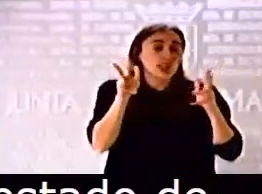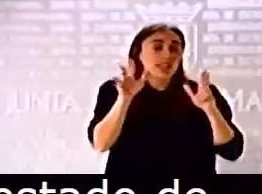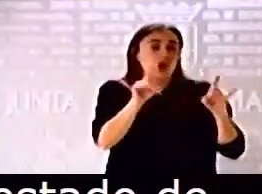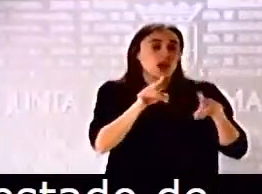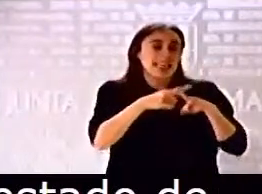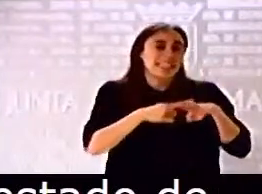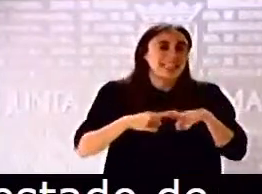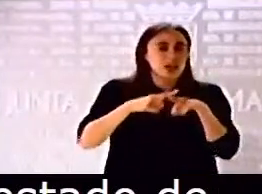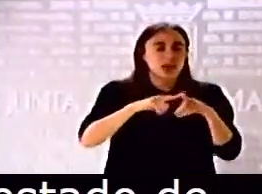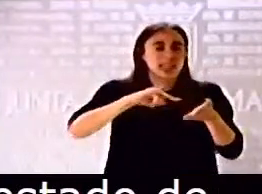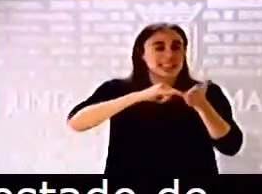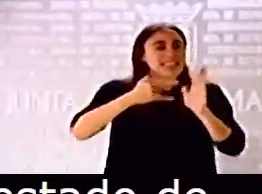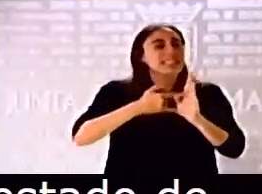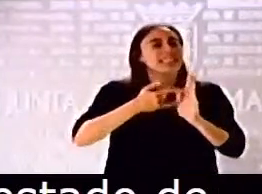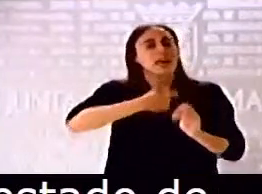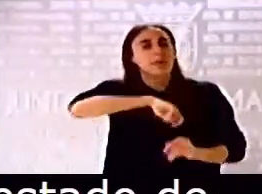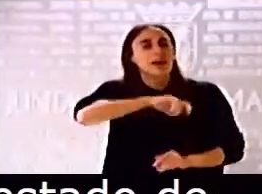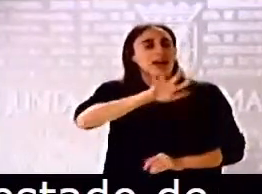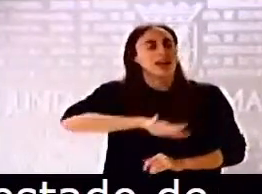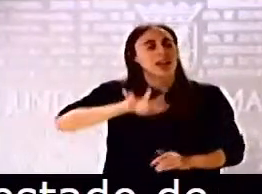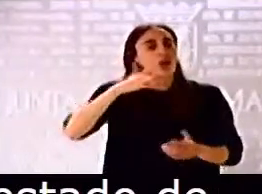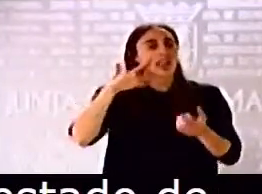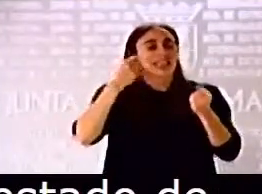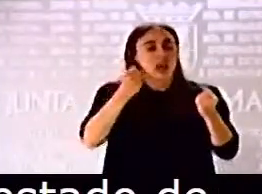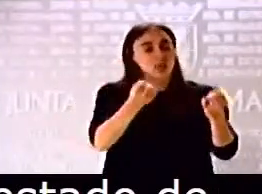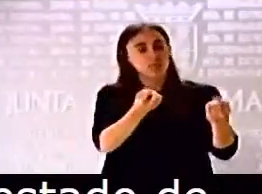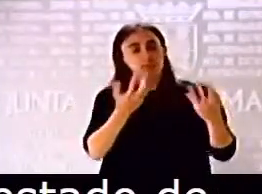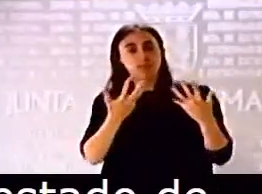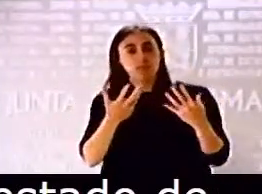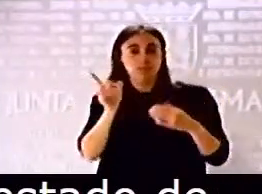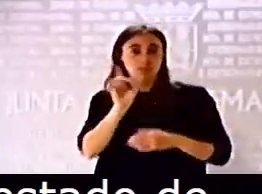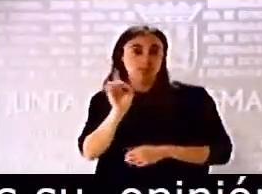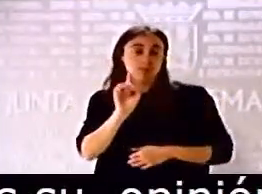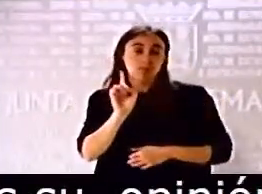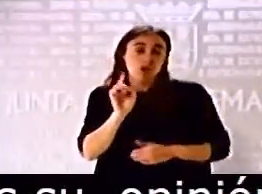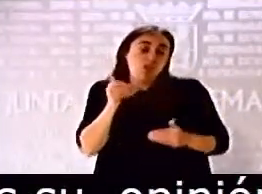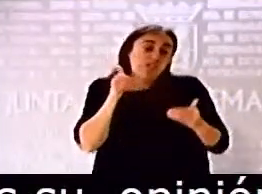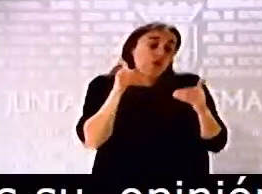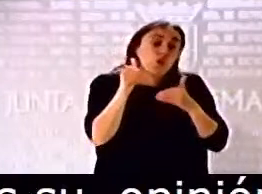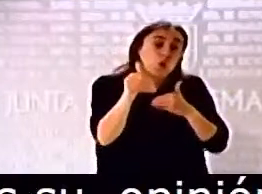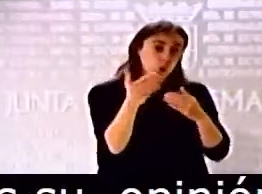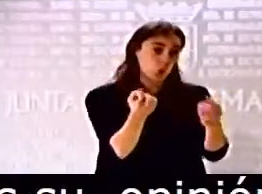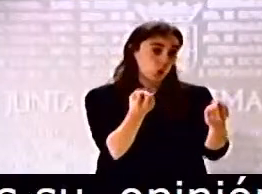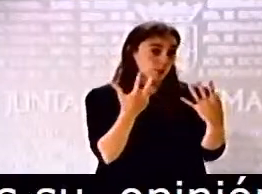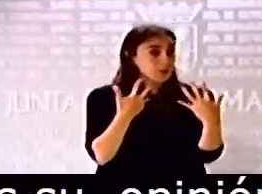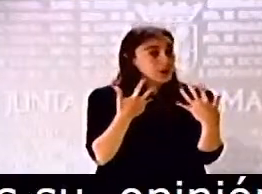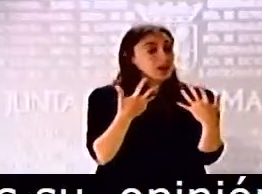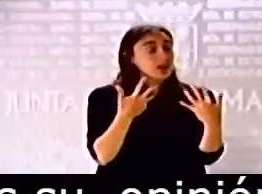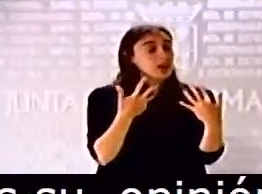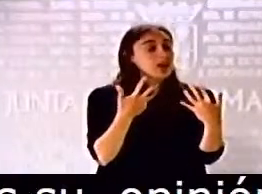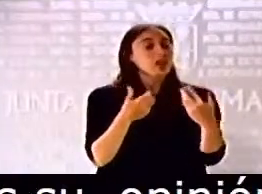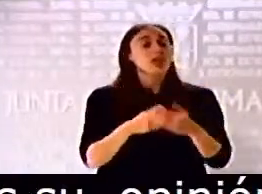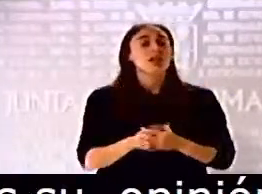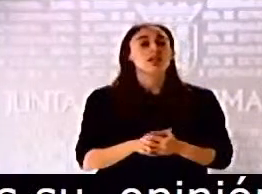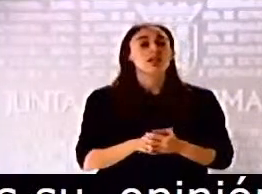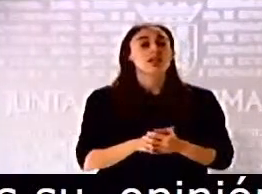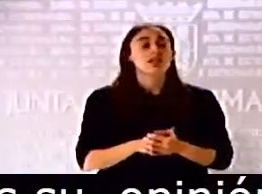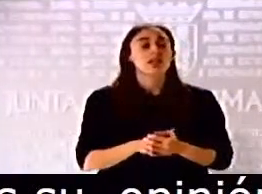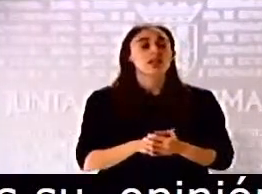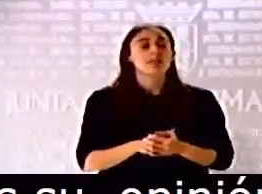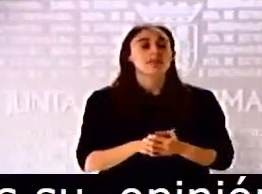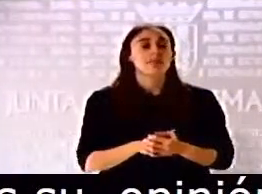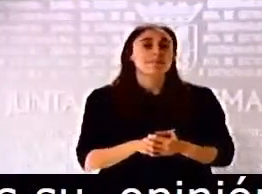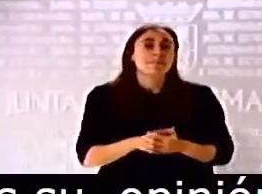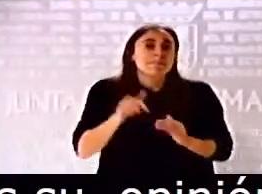Sistema Nacional de Salud. Nos lo comunicarán y ahí no podemos,